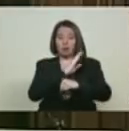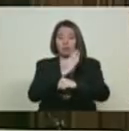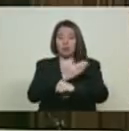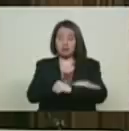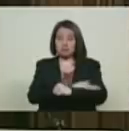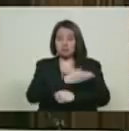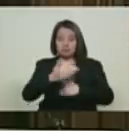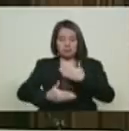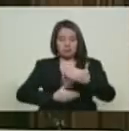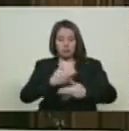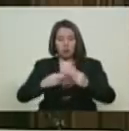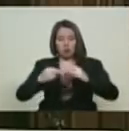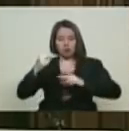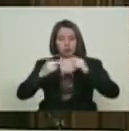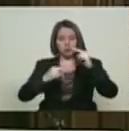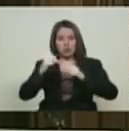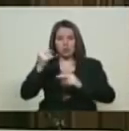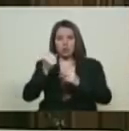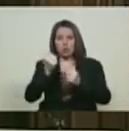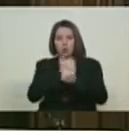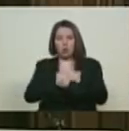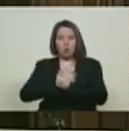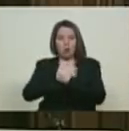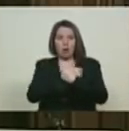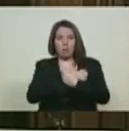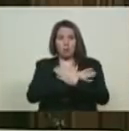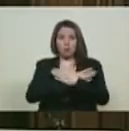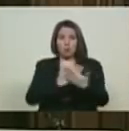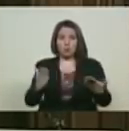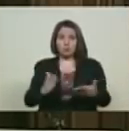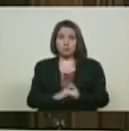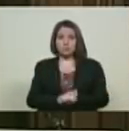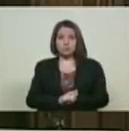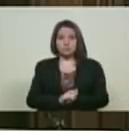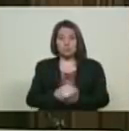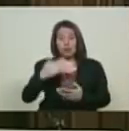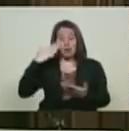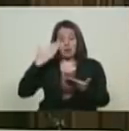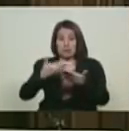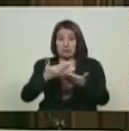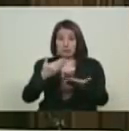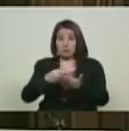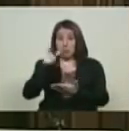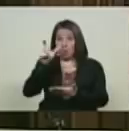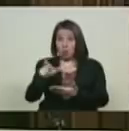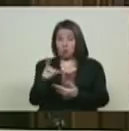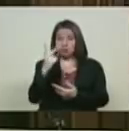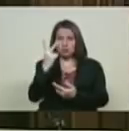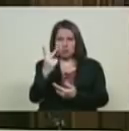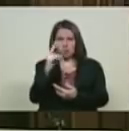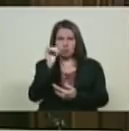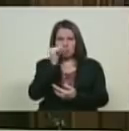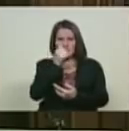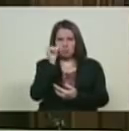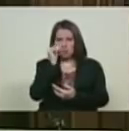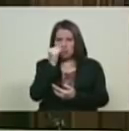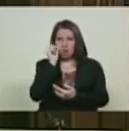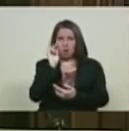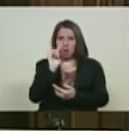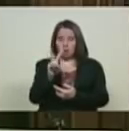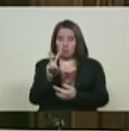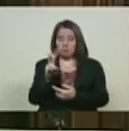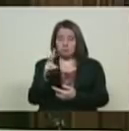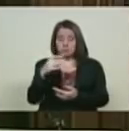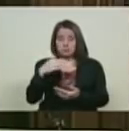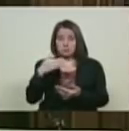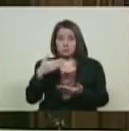estamos construyendo con amor. Ahí está el testimonio. Tengo un segundo testimonio que presentó ayer el ministro